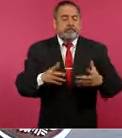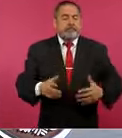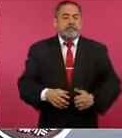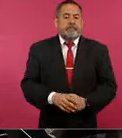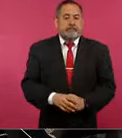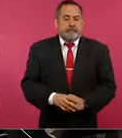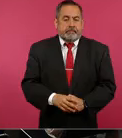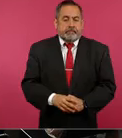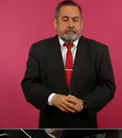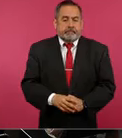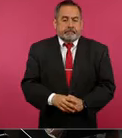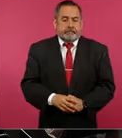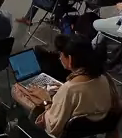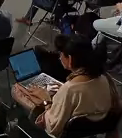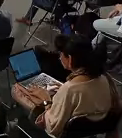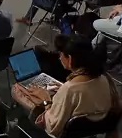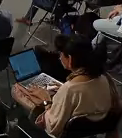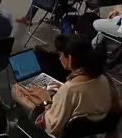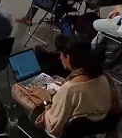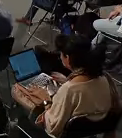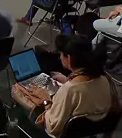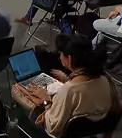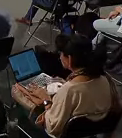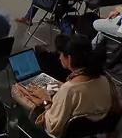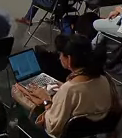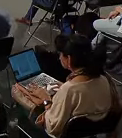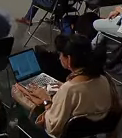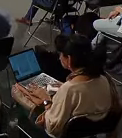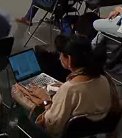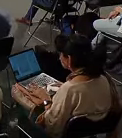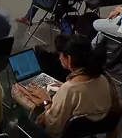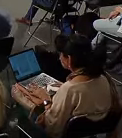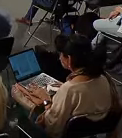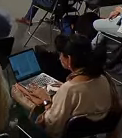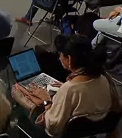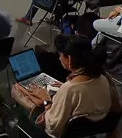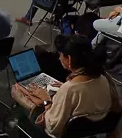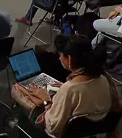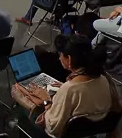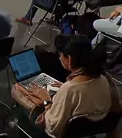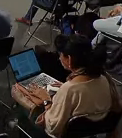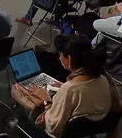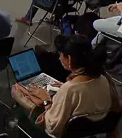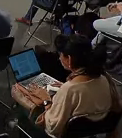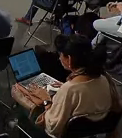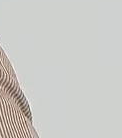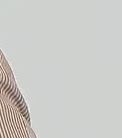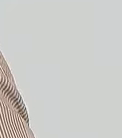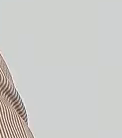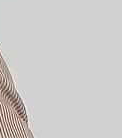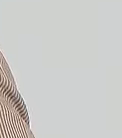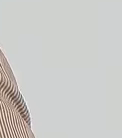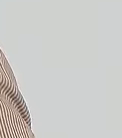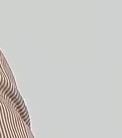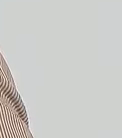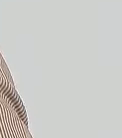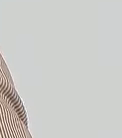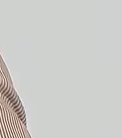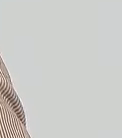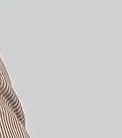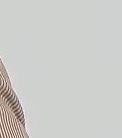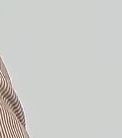53 resoluciones positivas de la Comisión de Amnistía que se encuentran en estudio para su